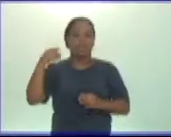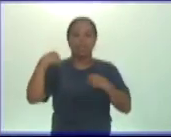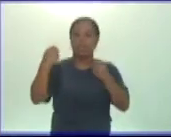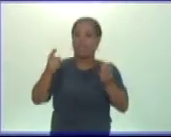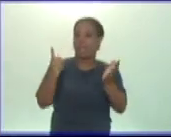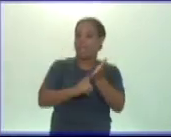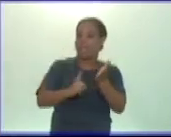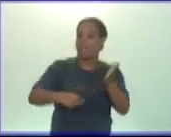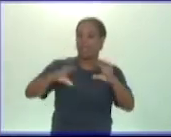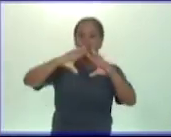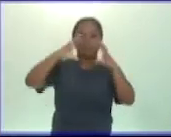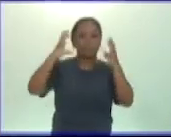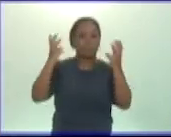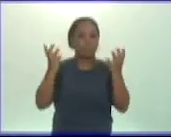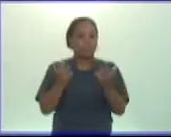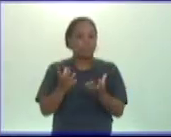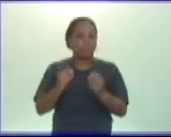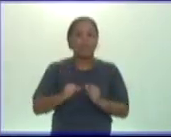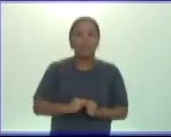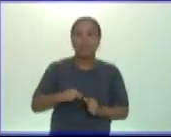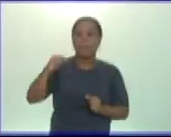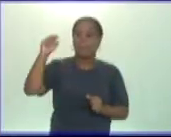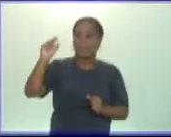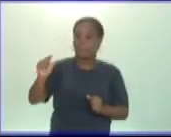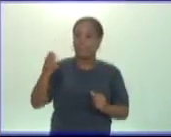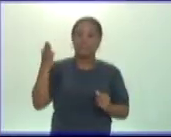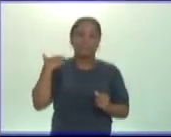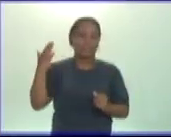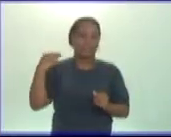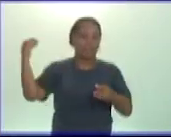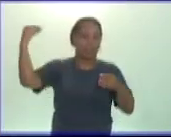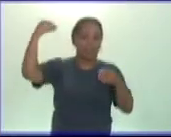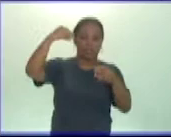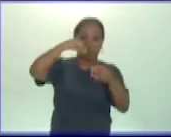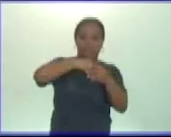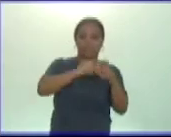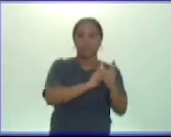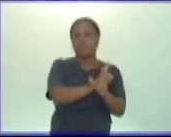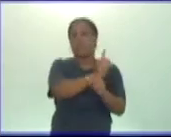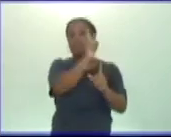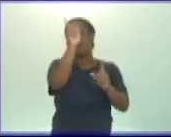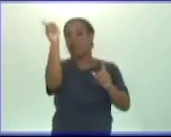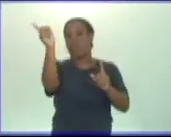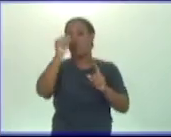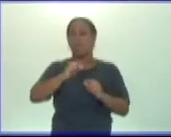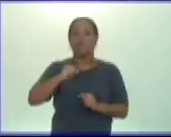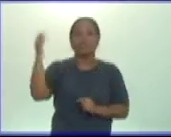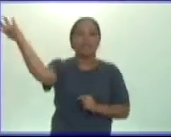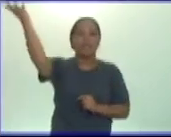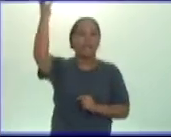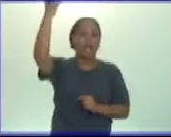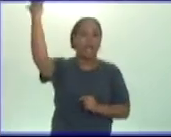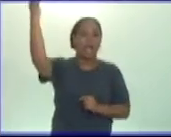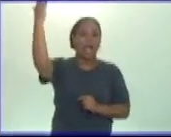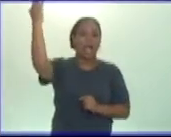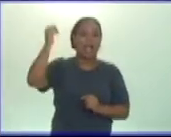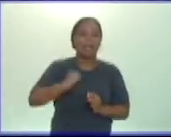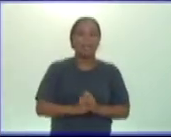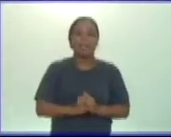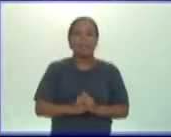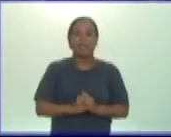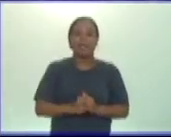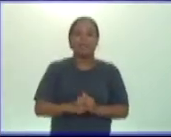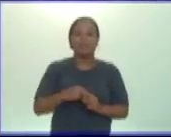de radiación solar. Parte de esta radiación se refleja de vuelta al espacio. El resto lo absorben las